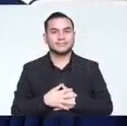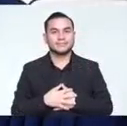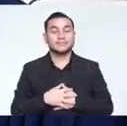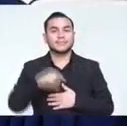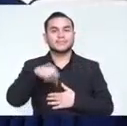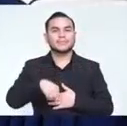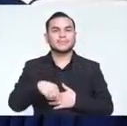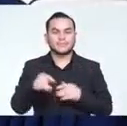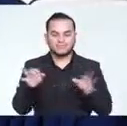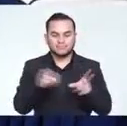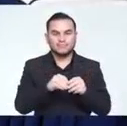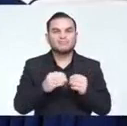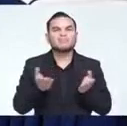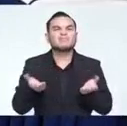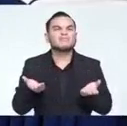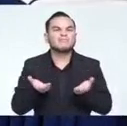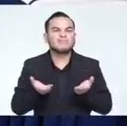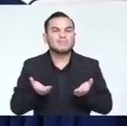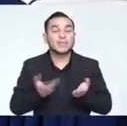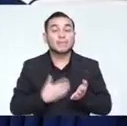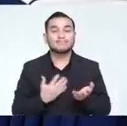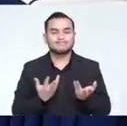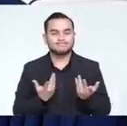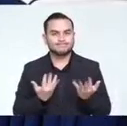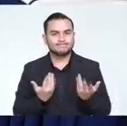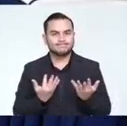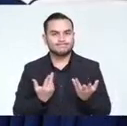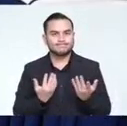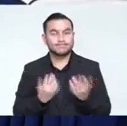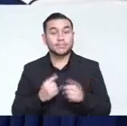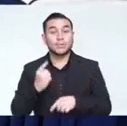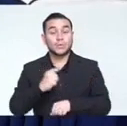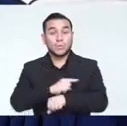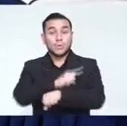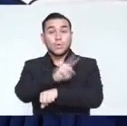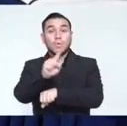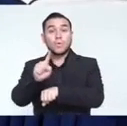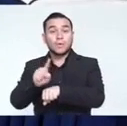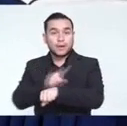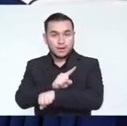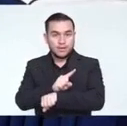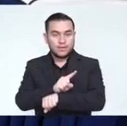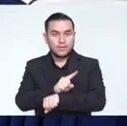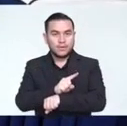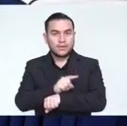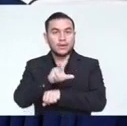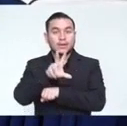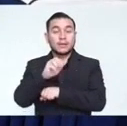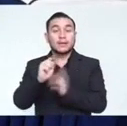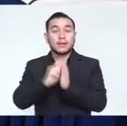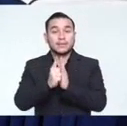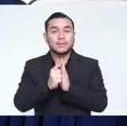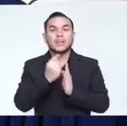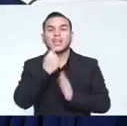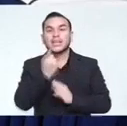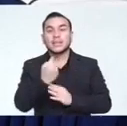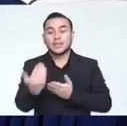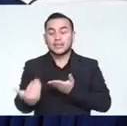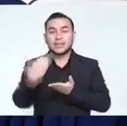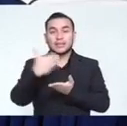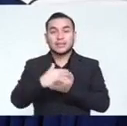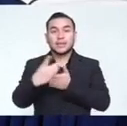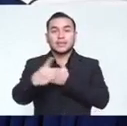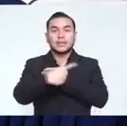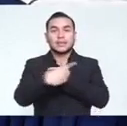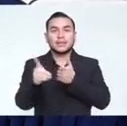Estamos aquí, hemos esperado una hora y media a los diputados. Después de una hora